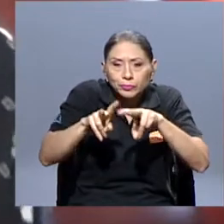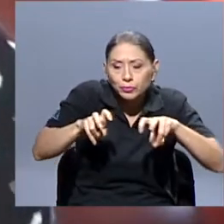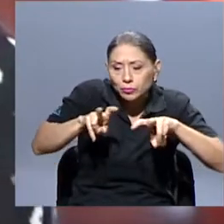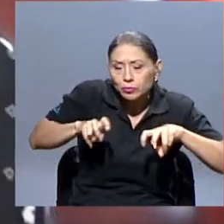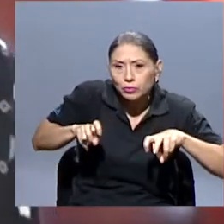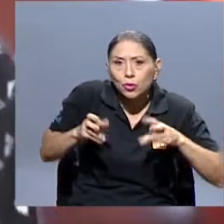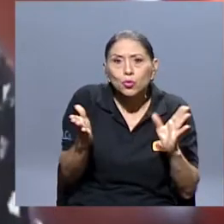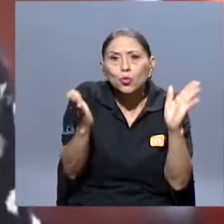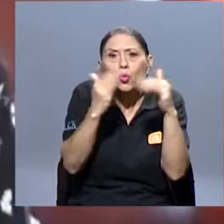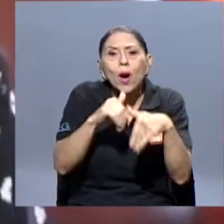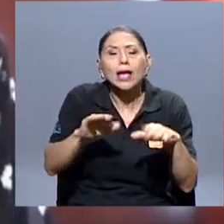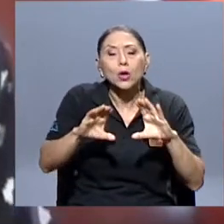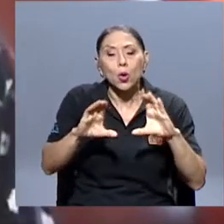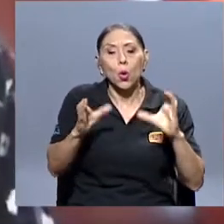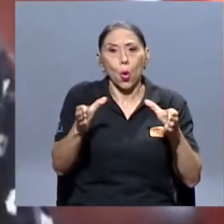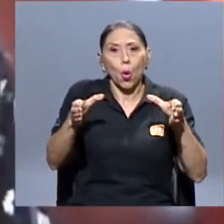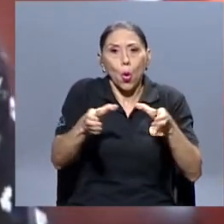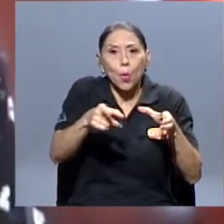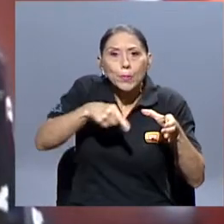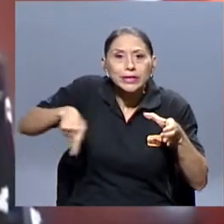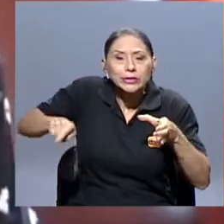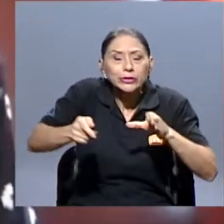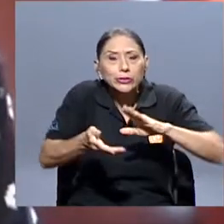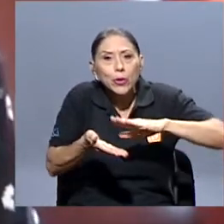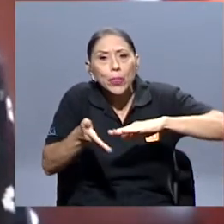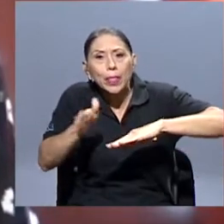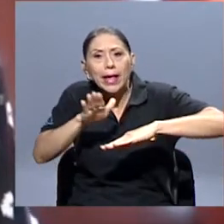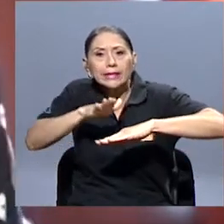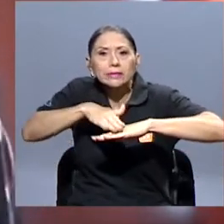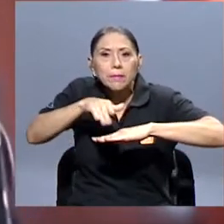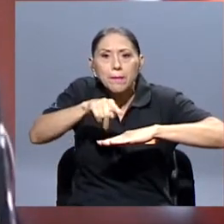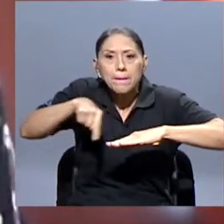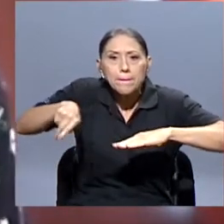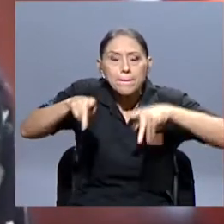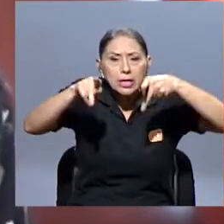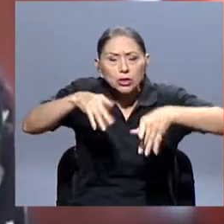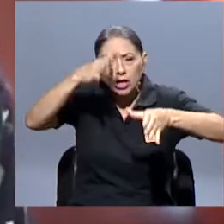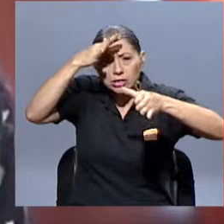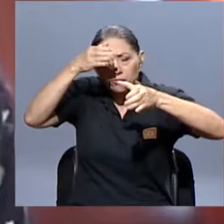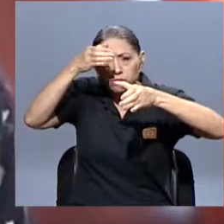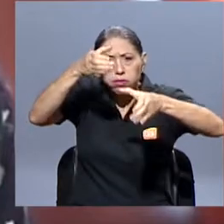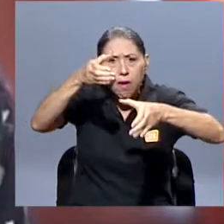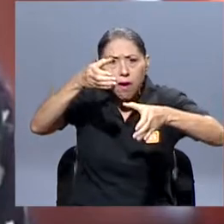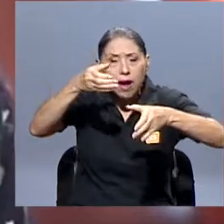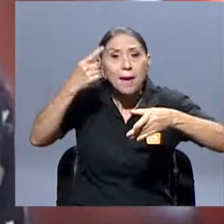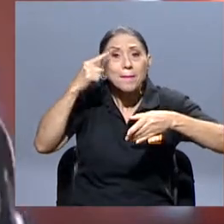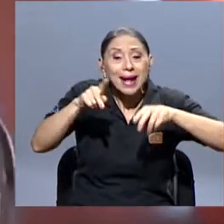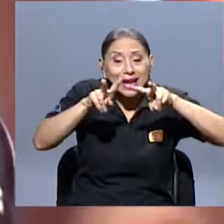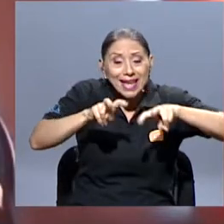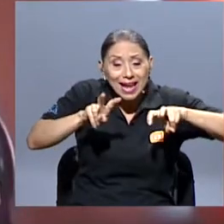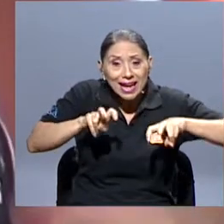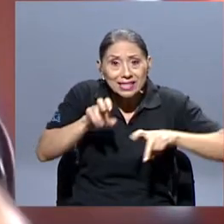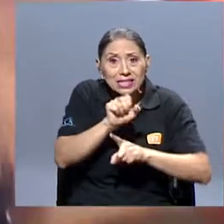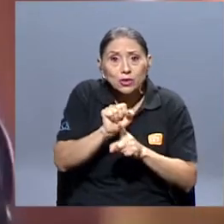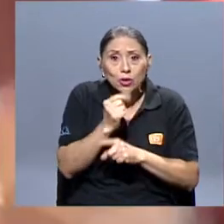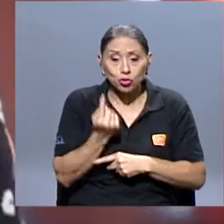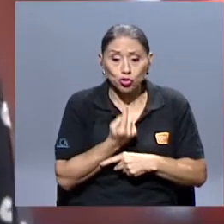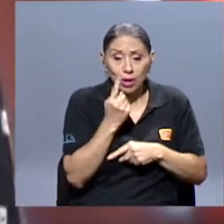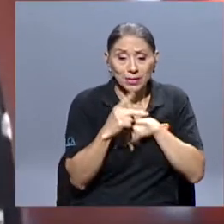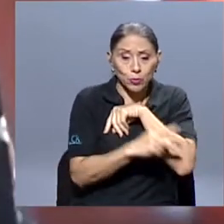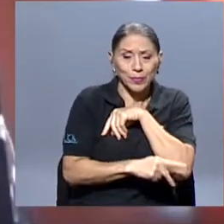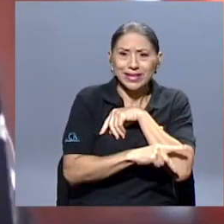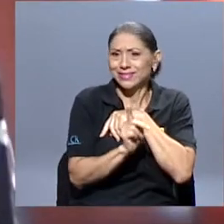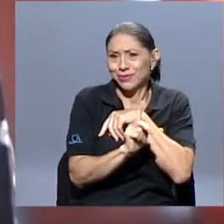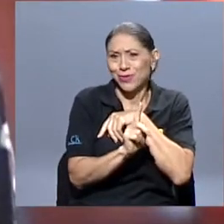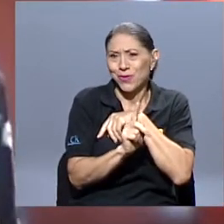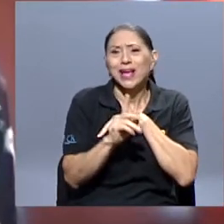una comisión o un grupo de expertos y expertas que analicen la información más allá de las fronteras de un país para entender cuál es la